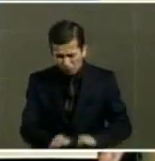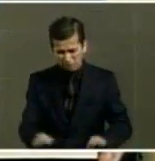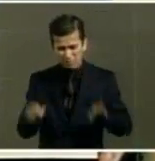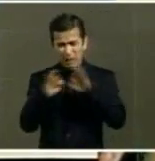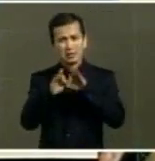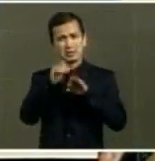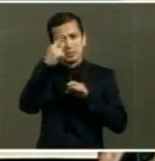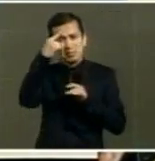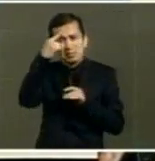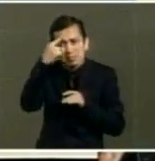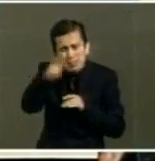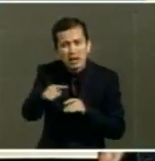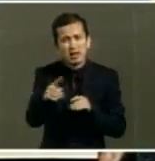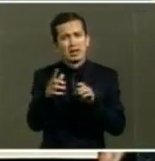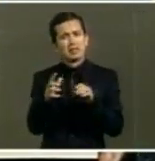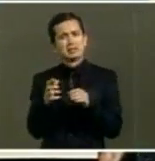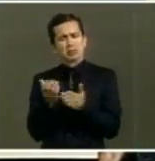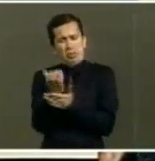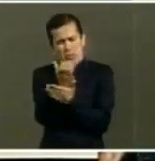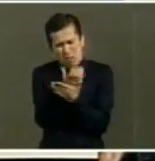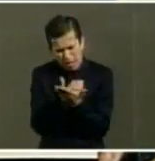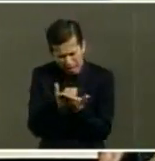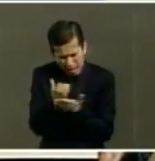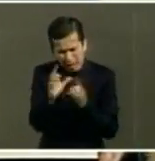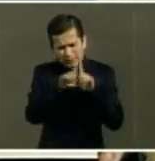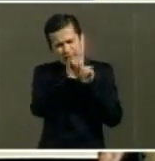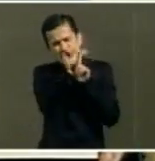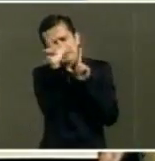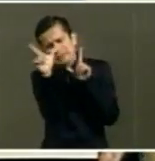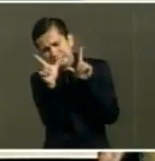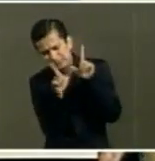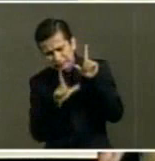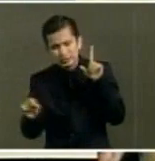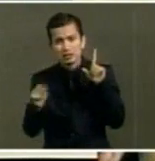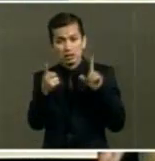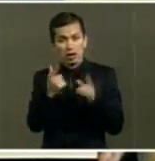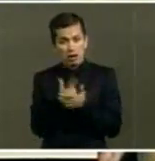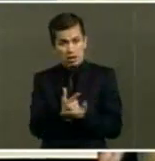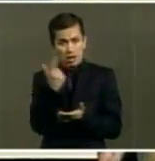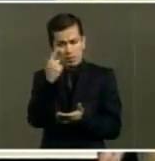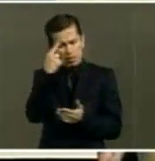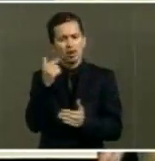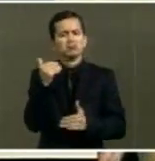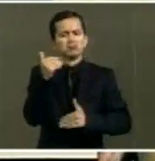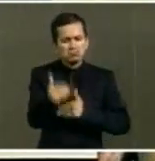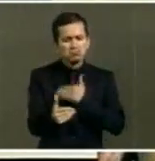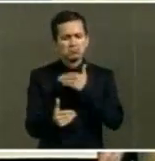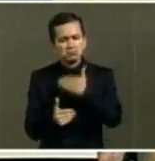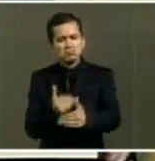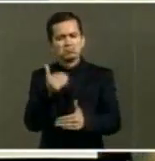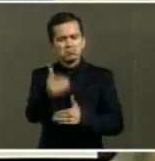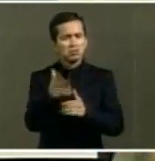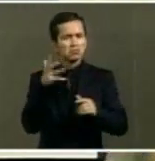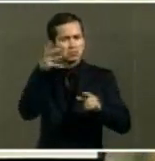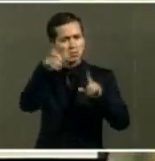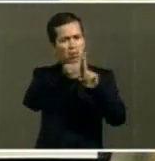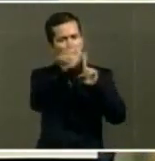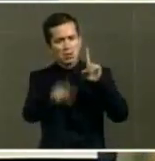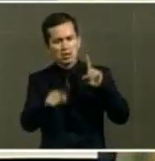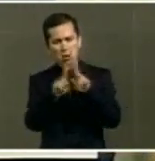las heridas que se han abierto en el país y para avanzar en el camino hacia un México de paz con justicia.